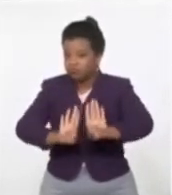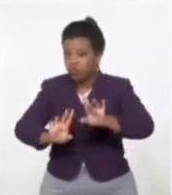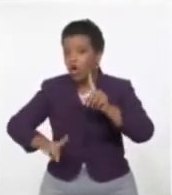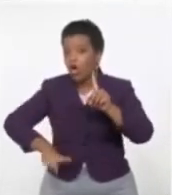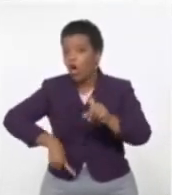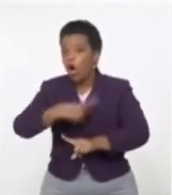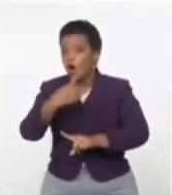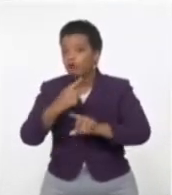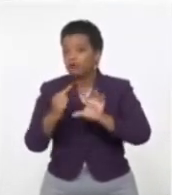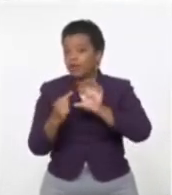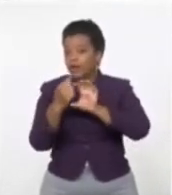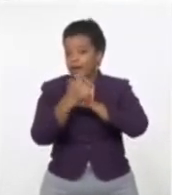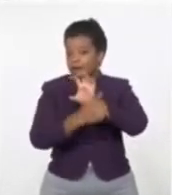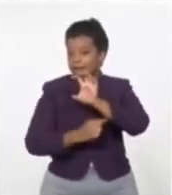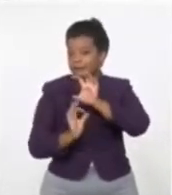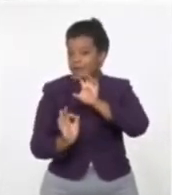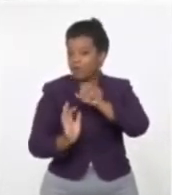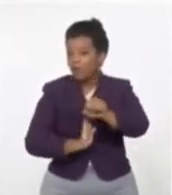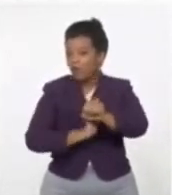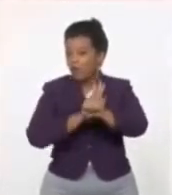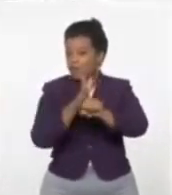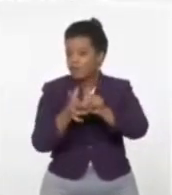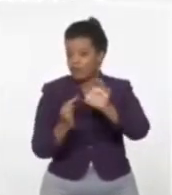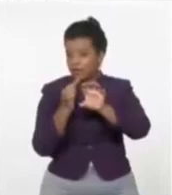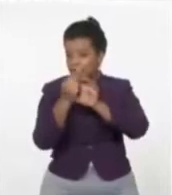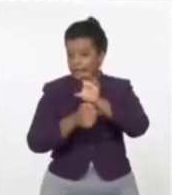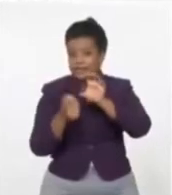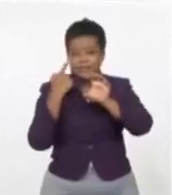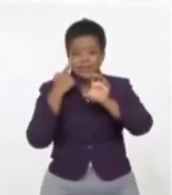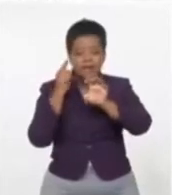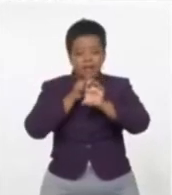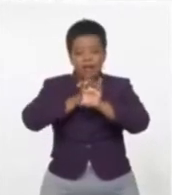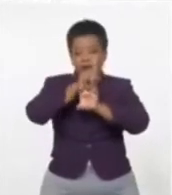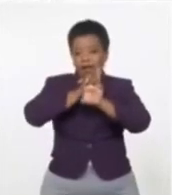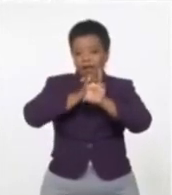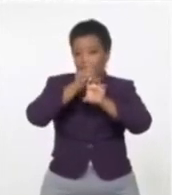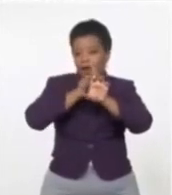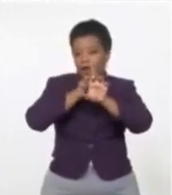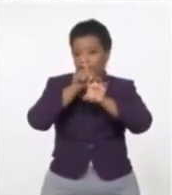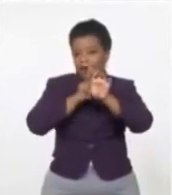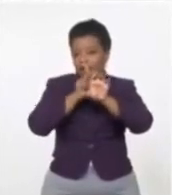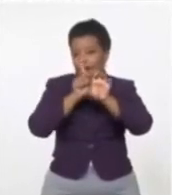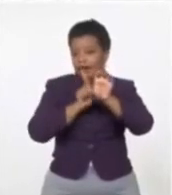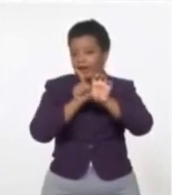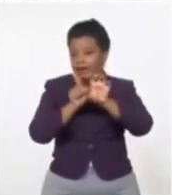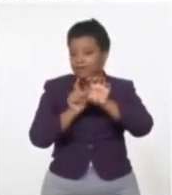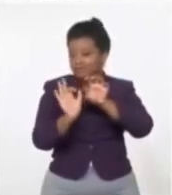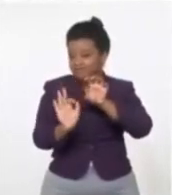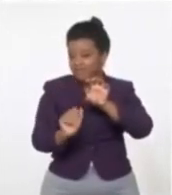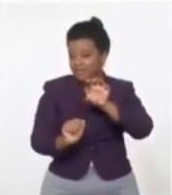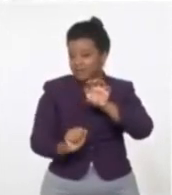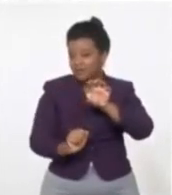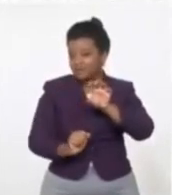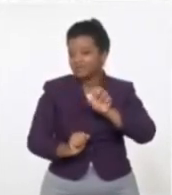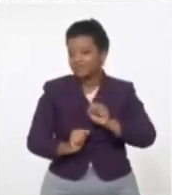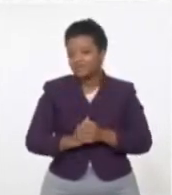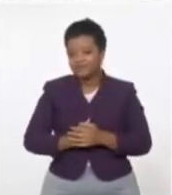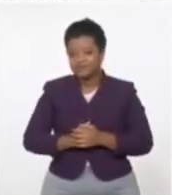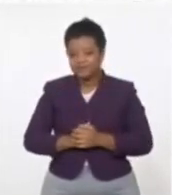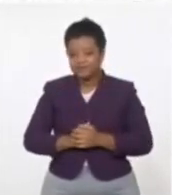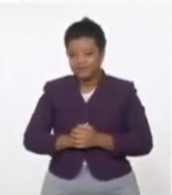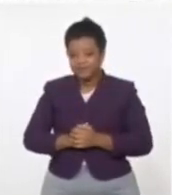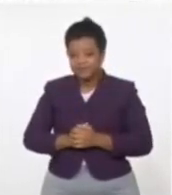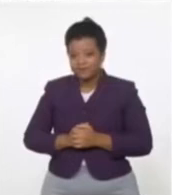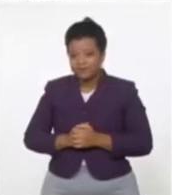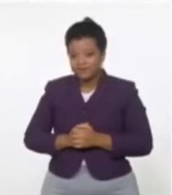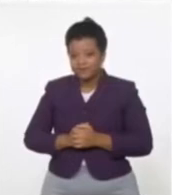protuberante que tiene la proteína de la espícula, que son los pinchos que se le ven en la figura conocido por todos los televidentes, por todo